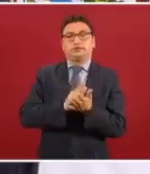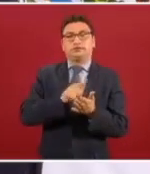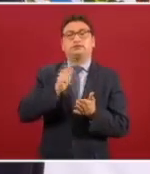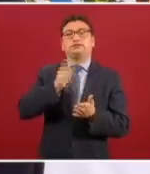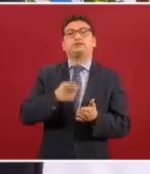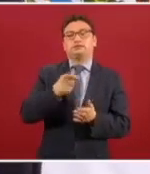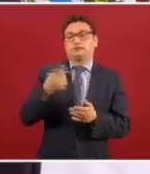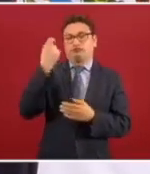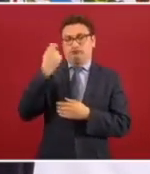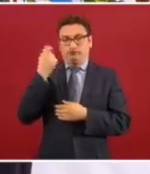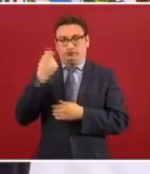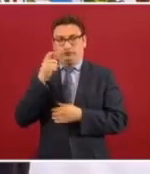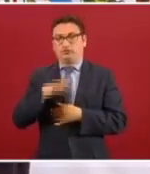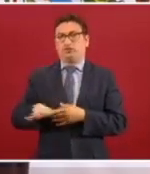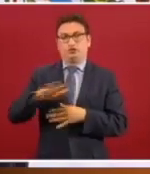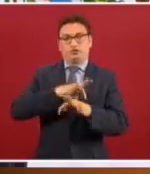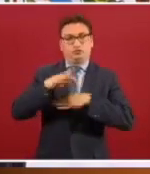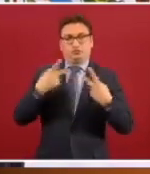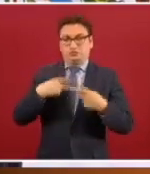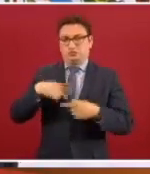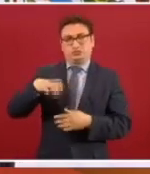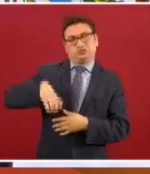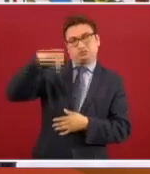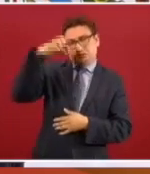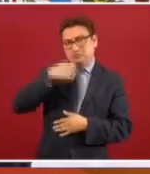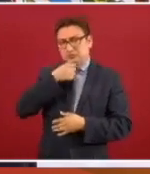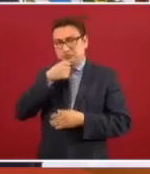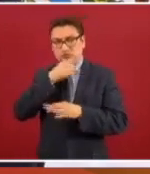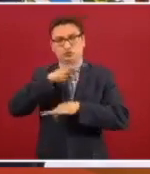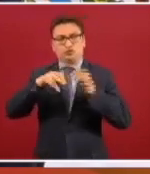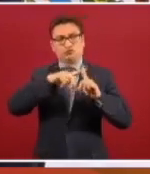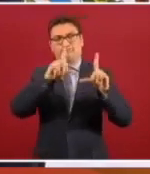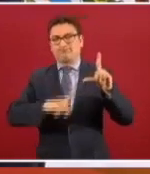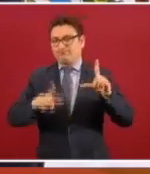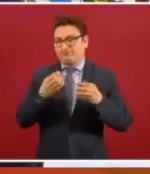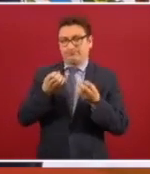pensiones a todos los adultos mayores del país,